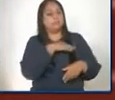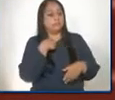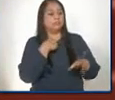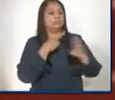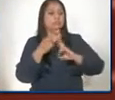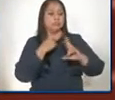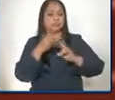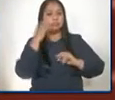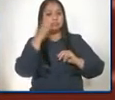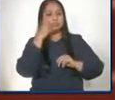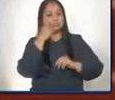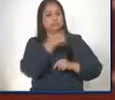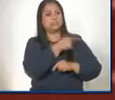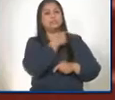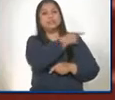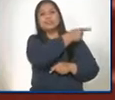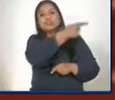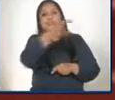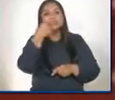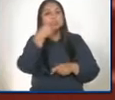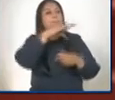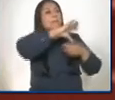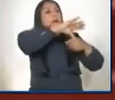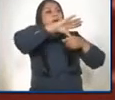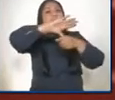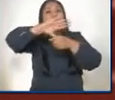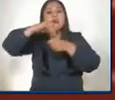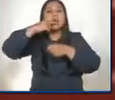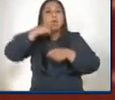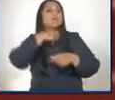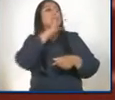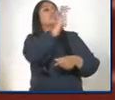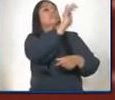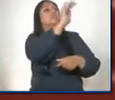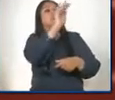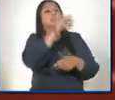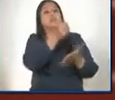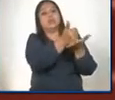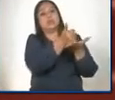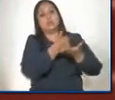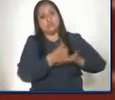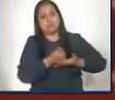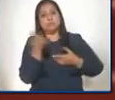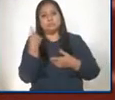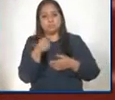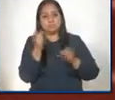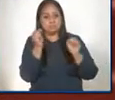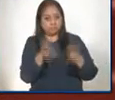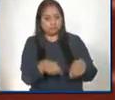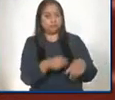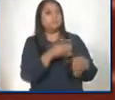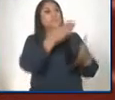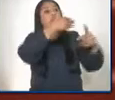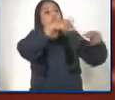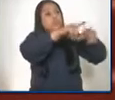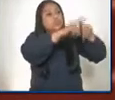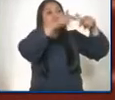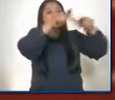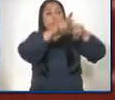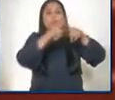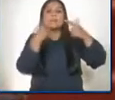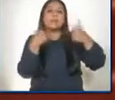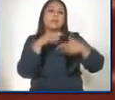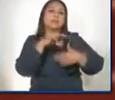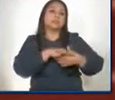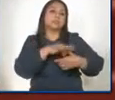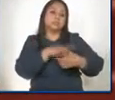Relaciones Exteriores, a través de sus misiones internacionales, colabore para poder ser sede de las, en